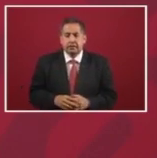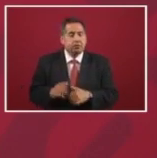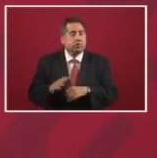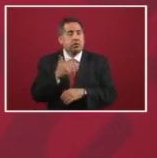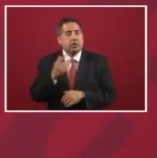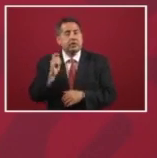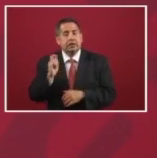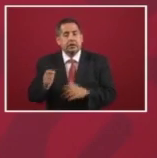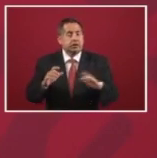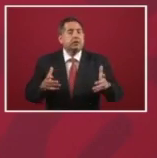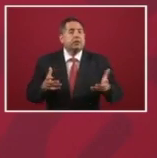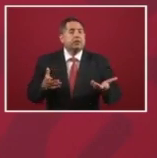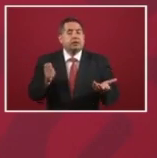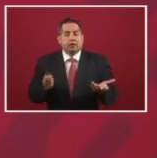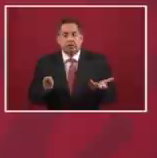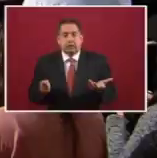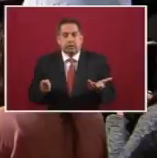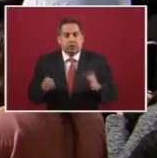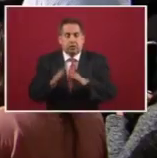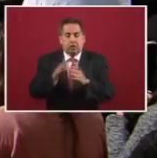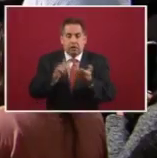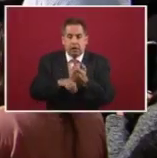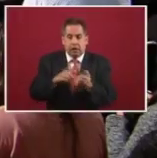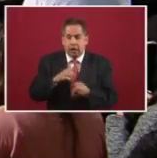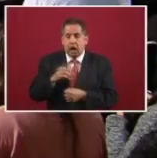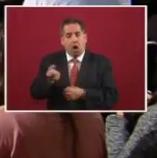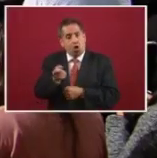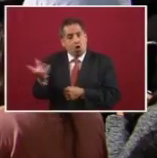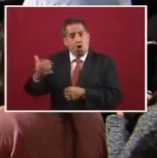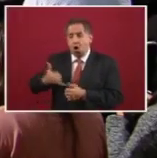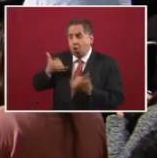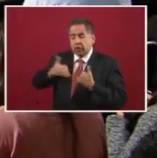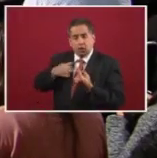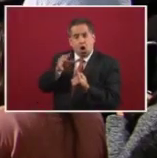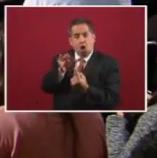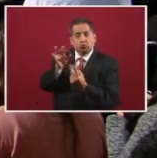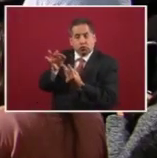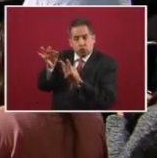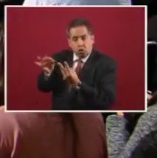porque al mismo tiempo ya hay opciones para los jóvenes,